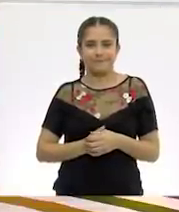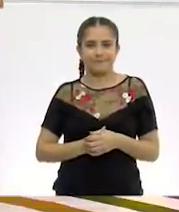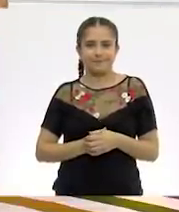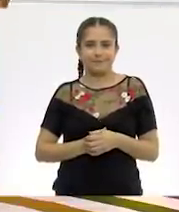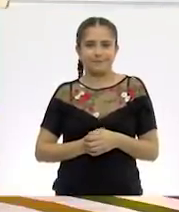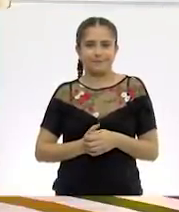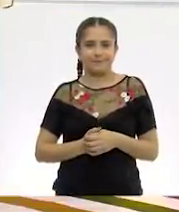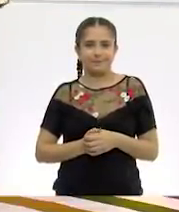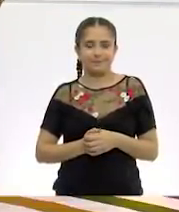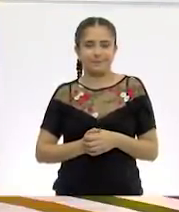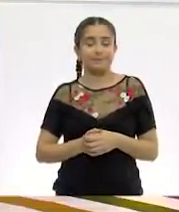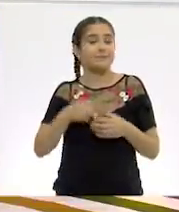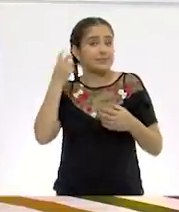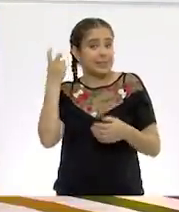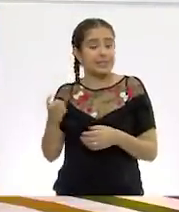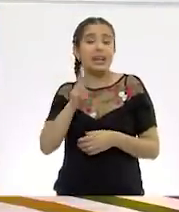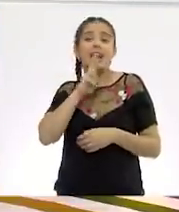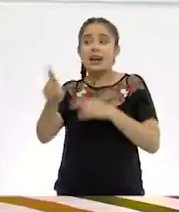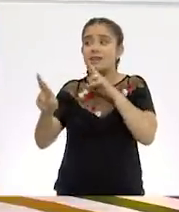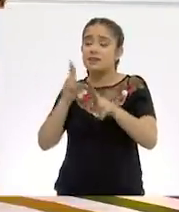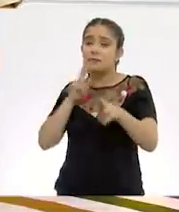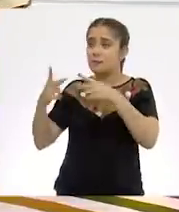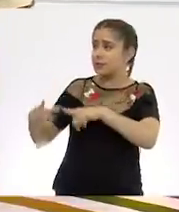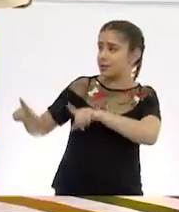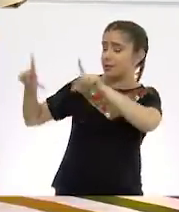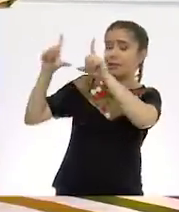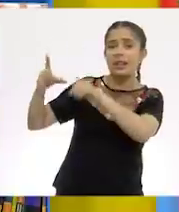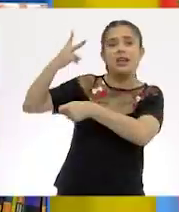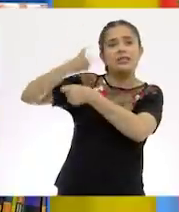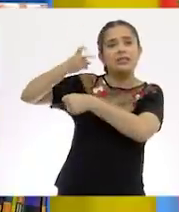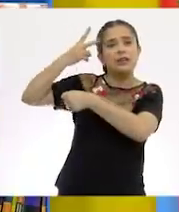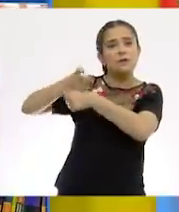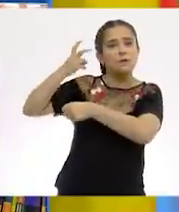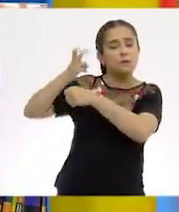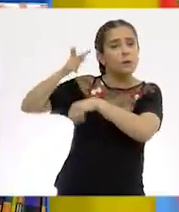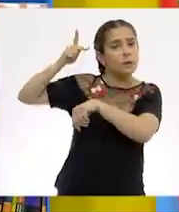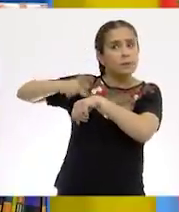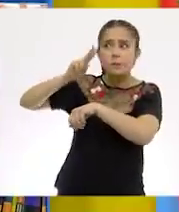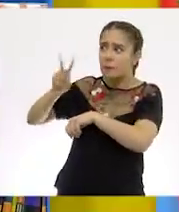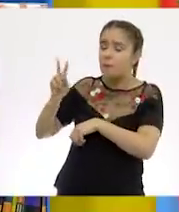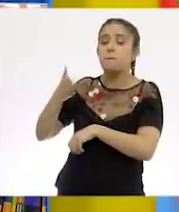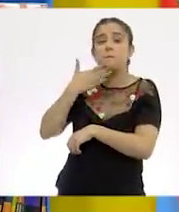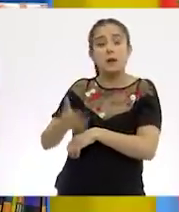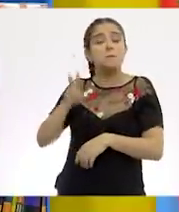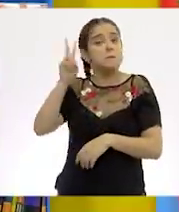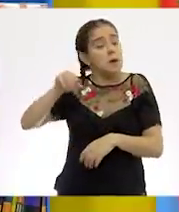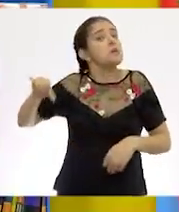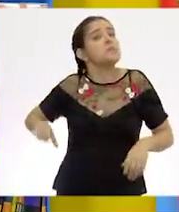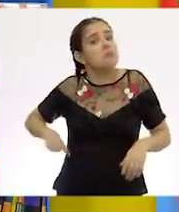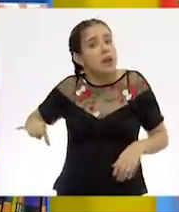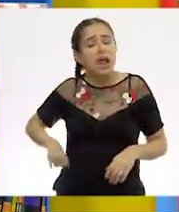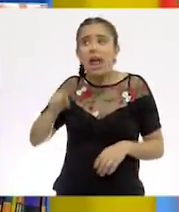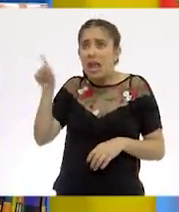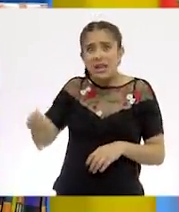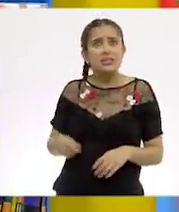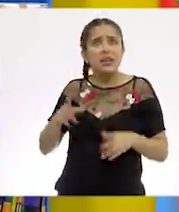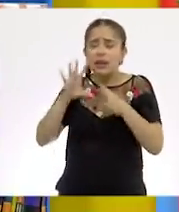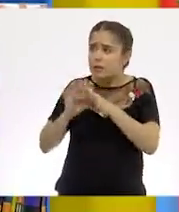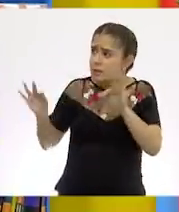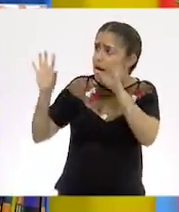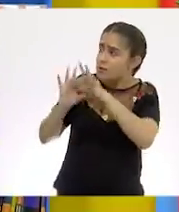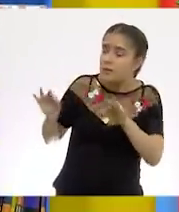¿Qué te parecieron las respuestas de nuestras niñas y niños de segundo grado, Alexia? Muy interesantes, profe Danis. Dijeron un montón de cosas que me